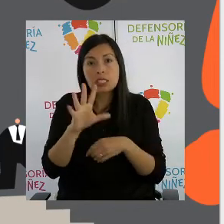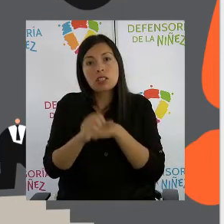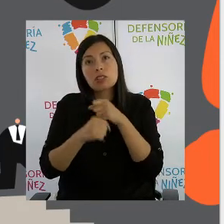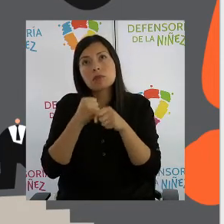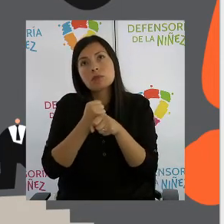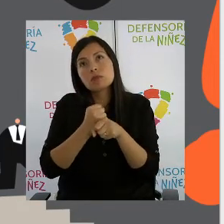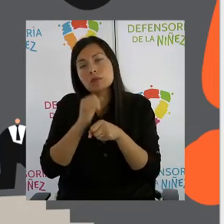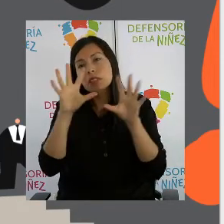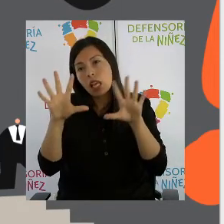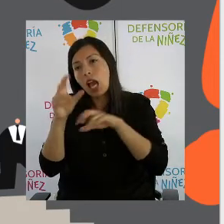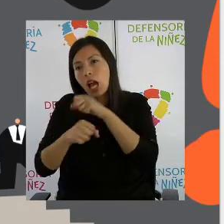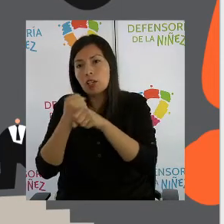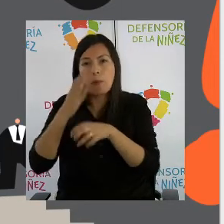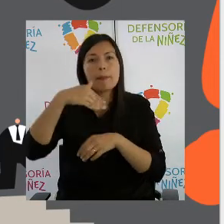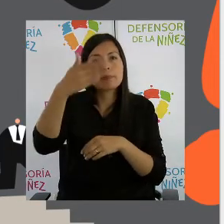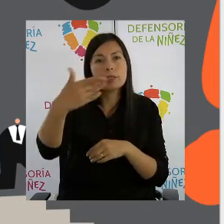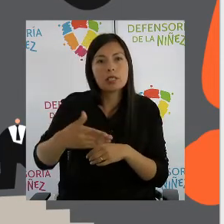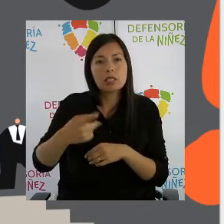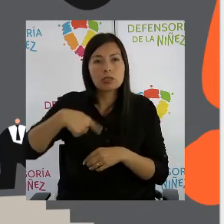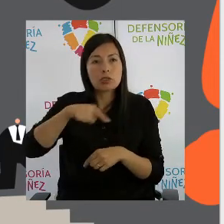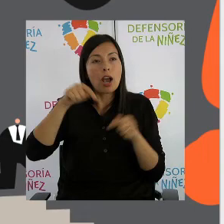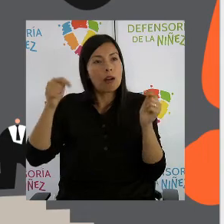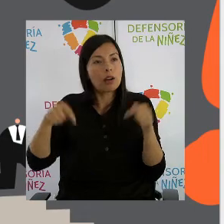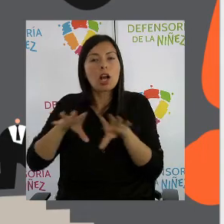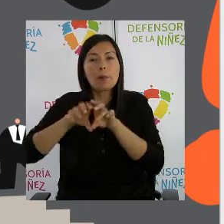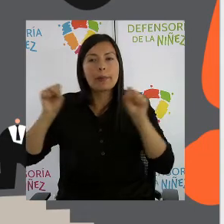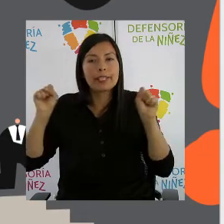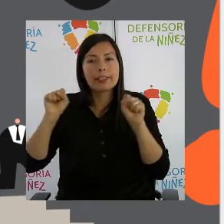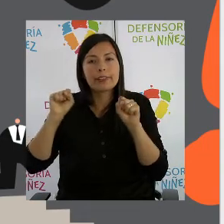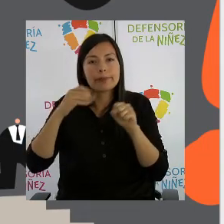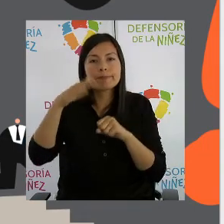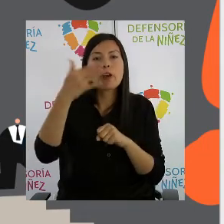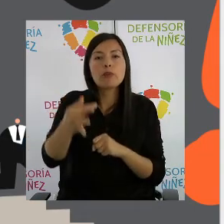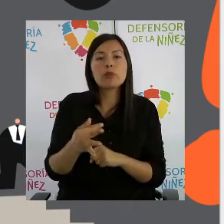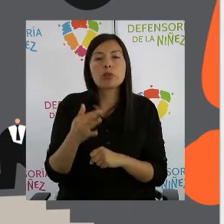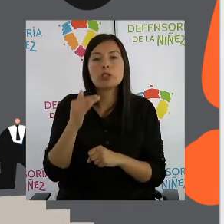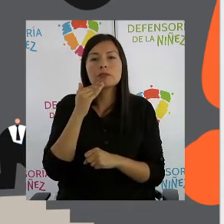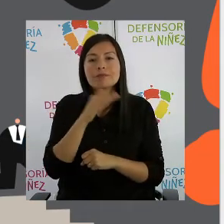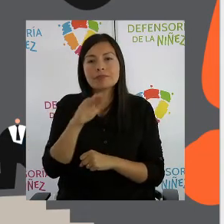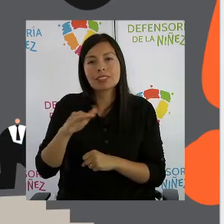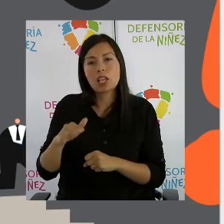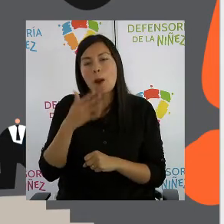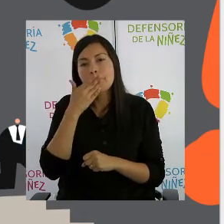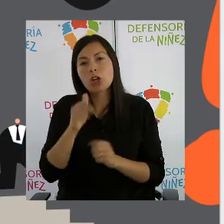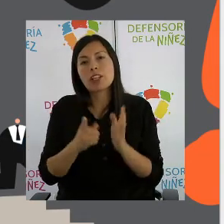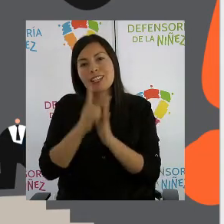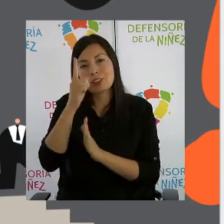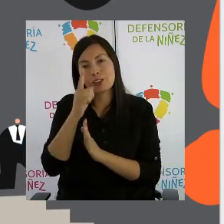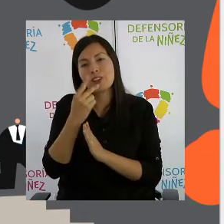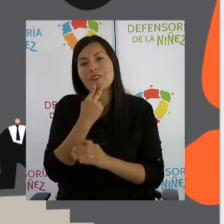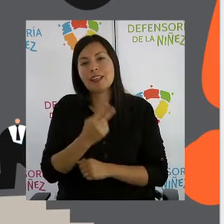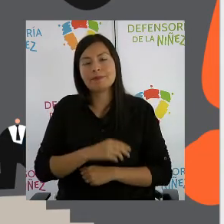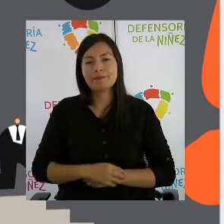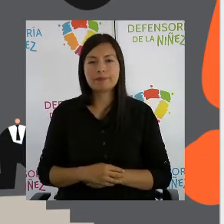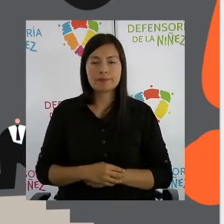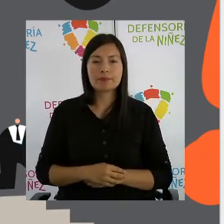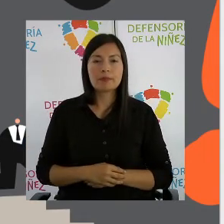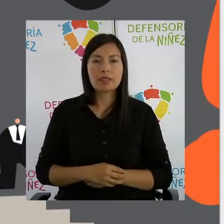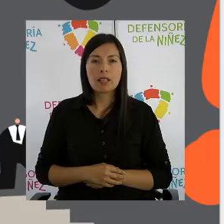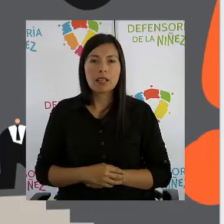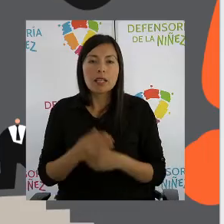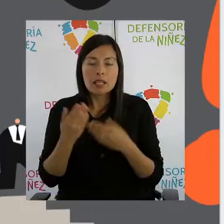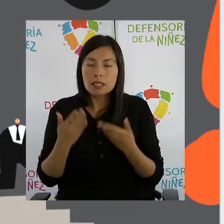más, vamos a efectivamente estar comprometidos con que las generaciones de niños, niñas y adolescentes tengan un mejor desarrollo vital. Y eso parte de la base